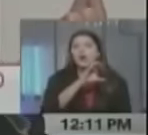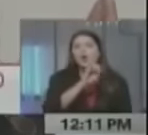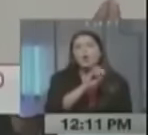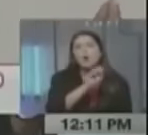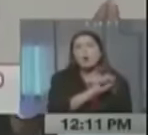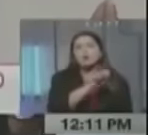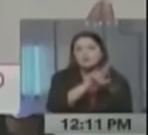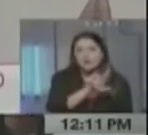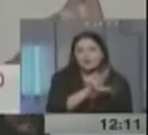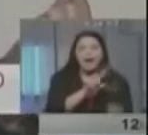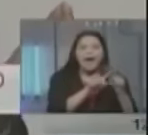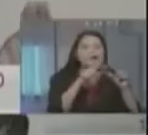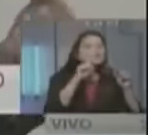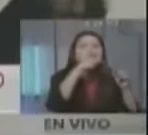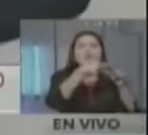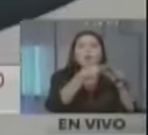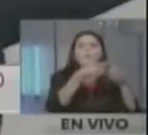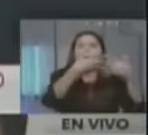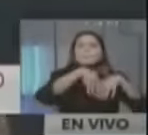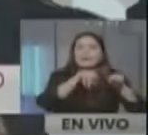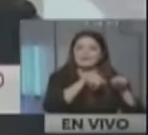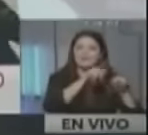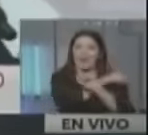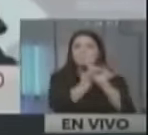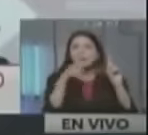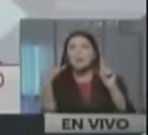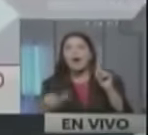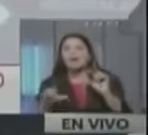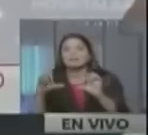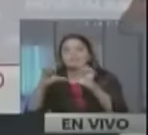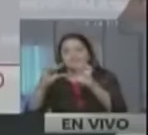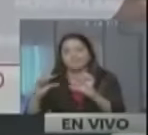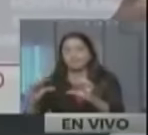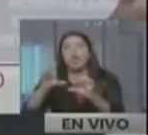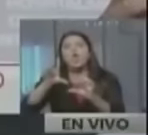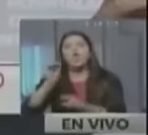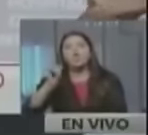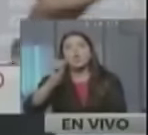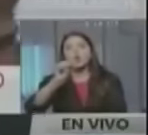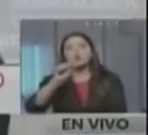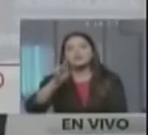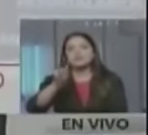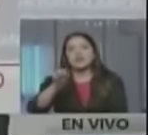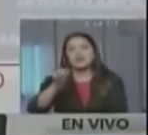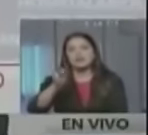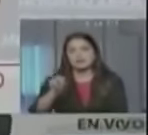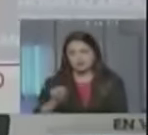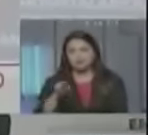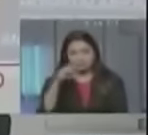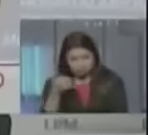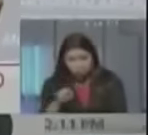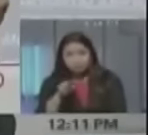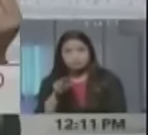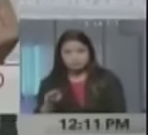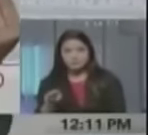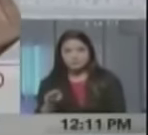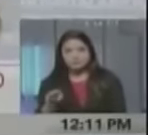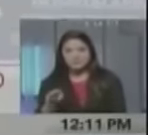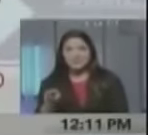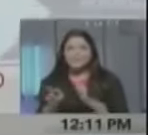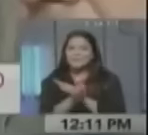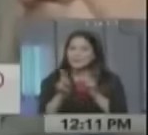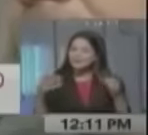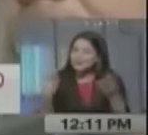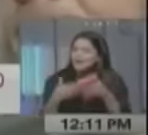sí, ese es el nombre comercial, pero tenemos el losartán, que es el principio activo. Entonces, la